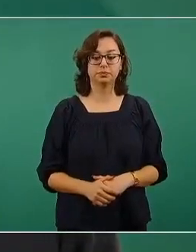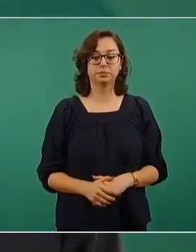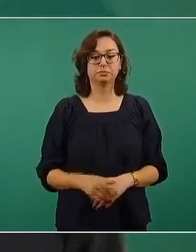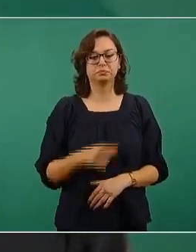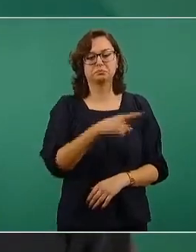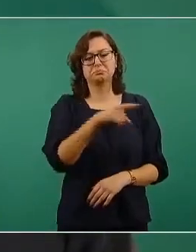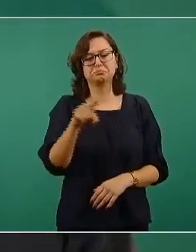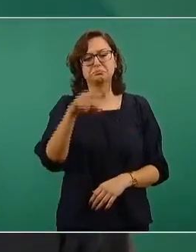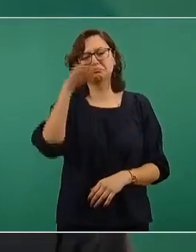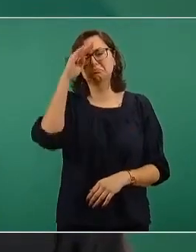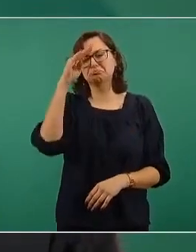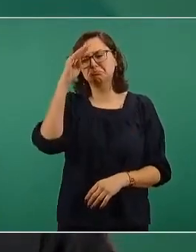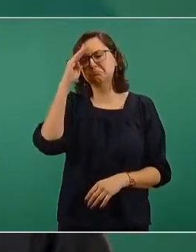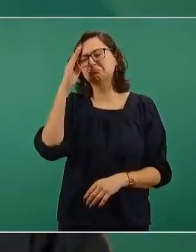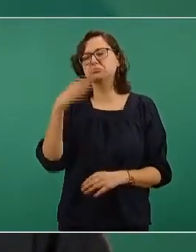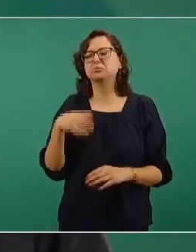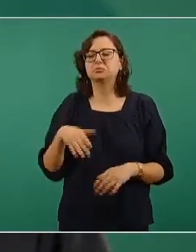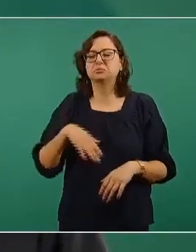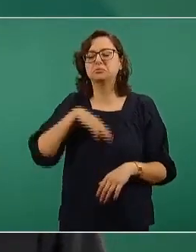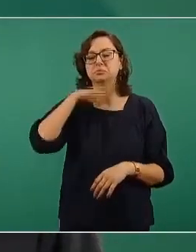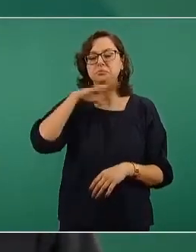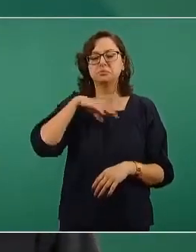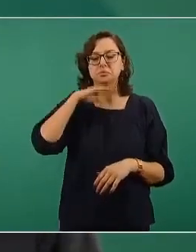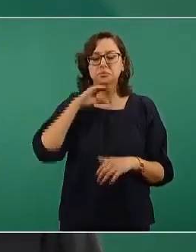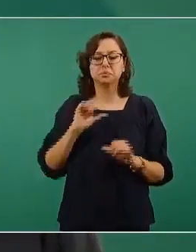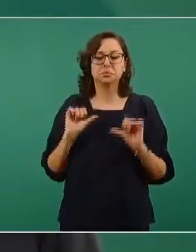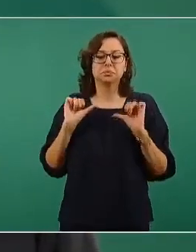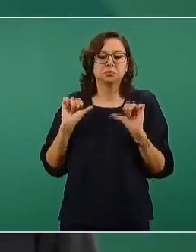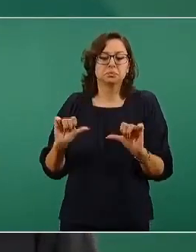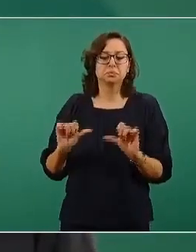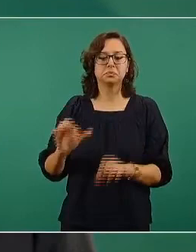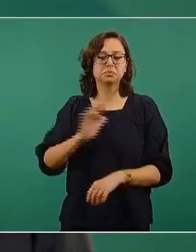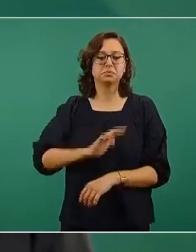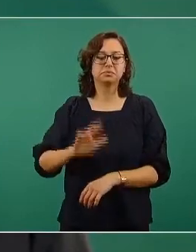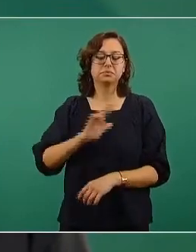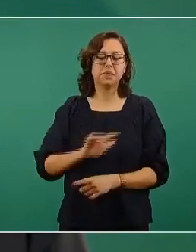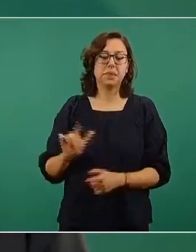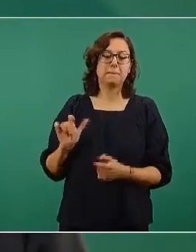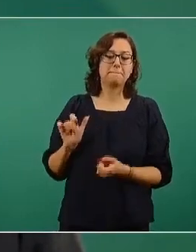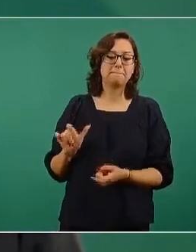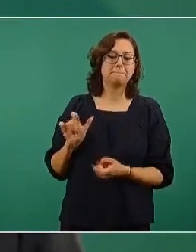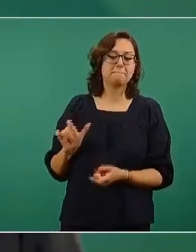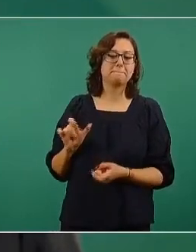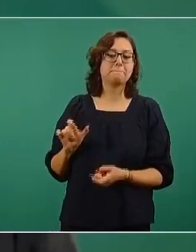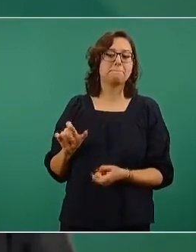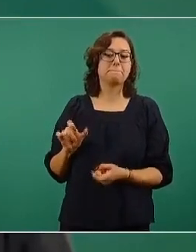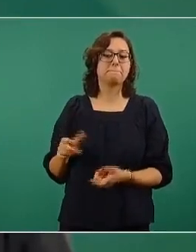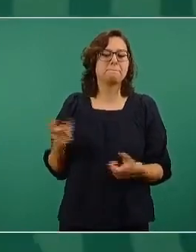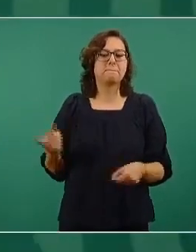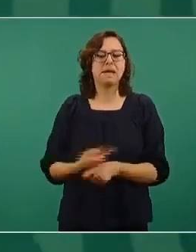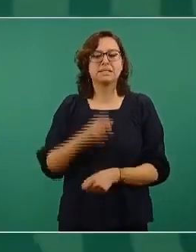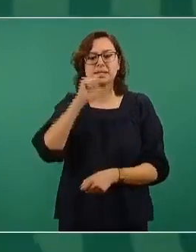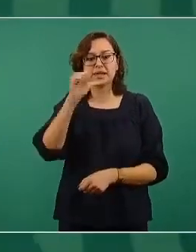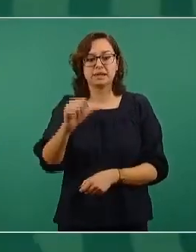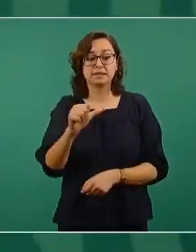piensen que van a estar cobrando una renta y que no sucede nada.